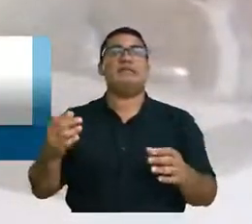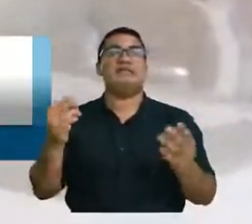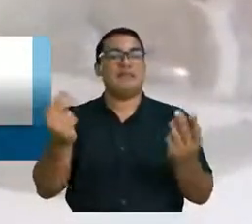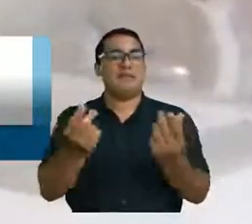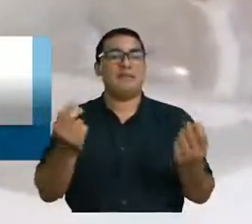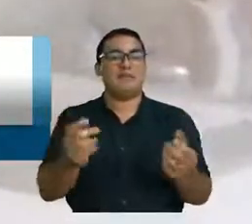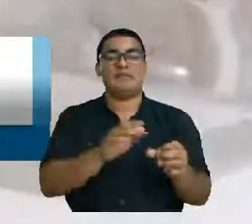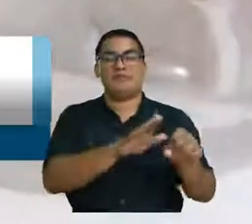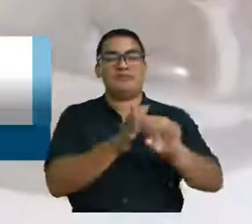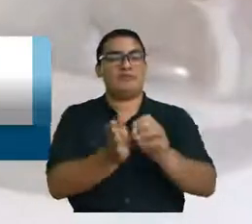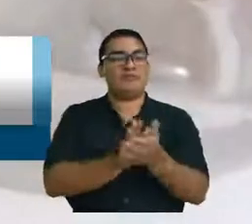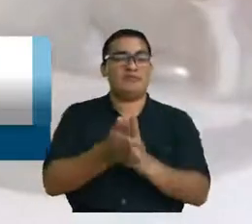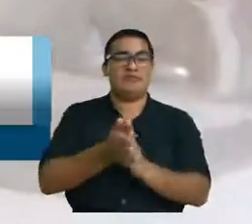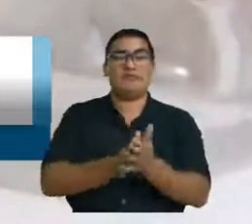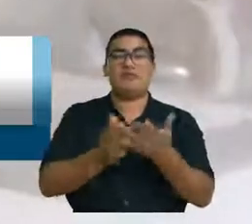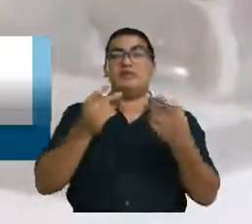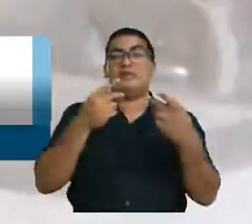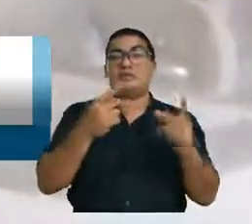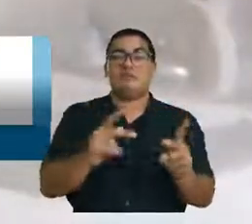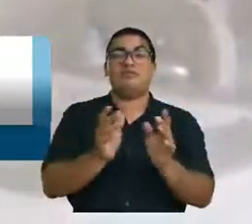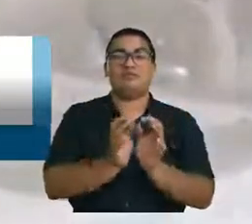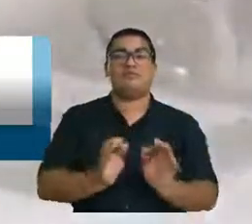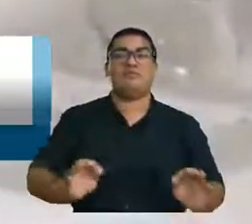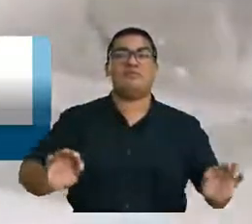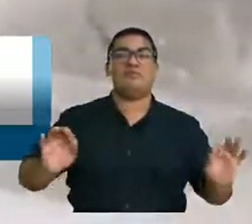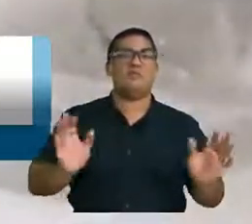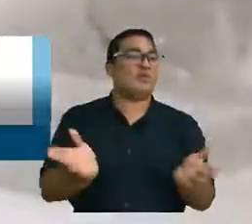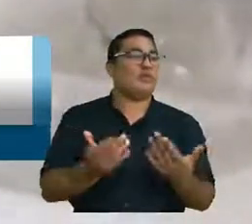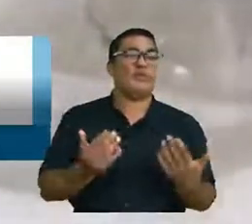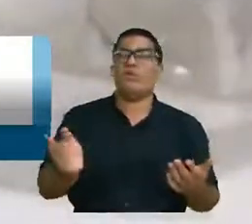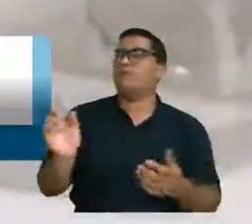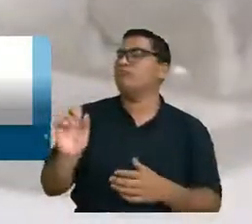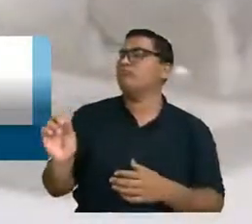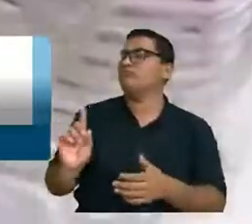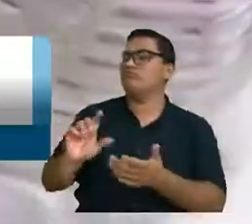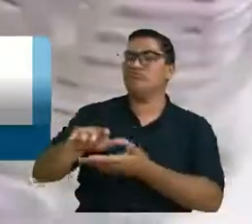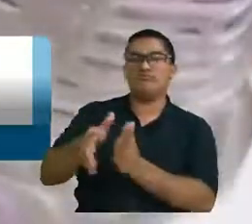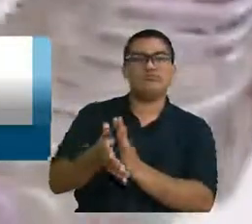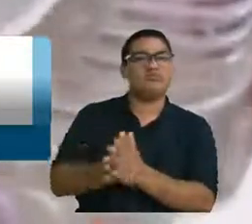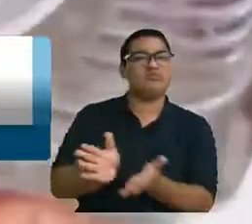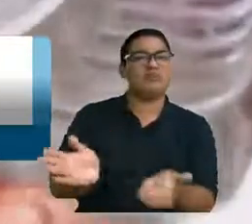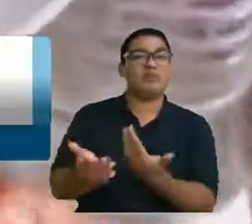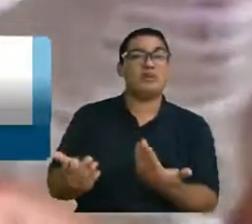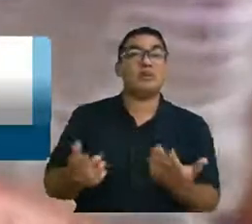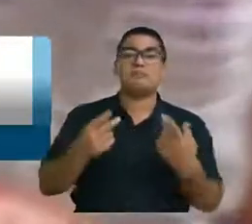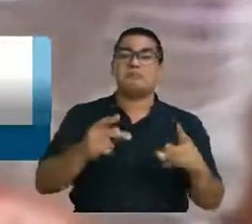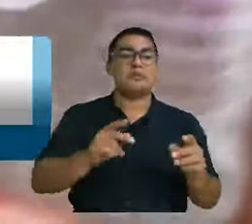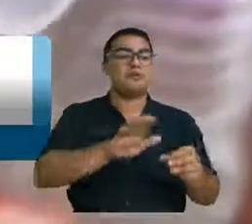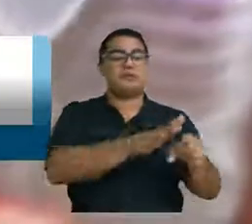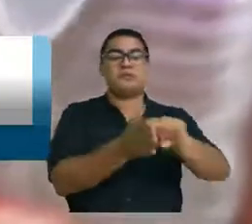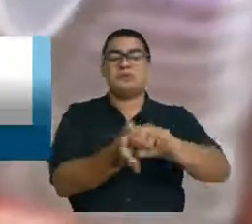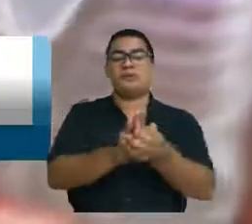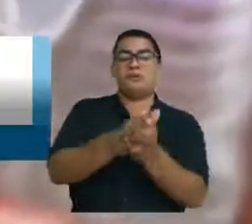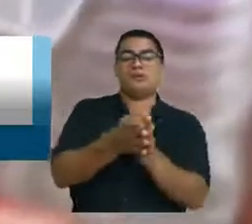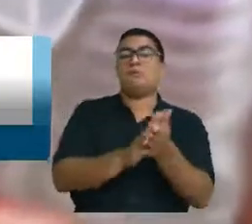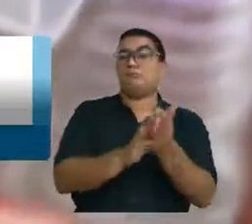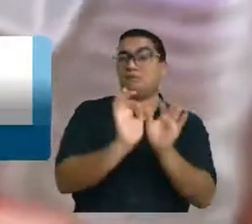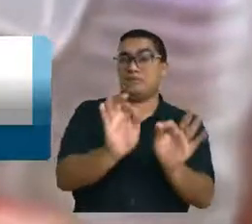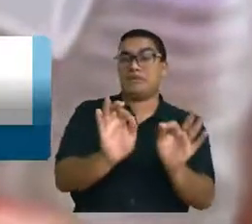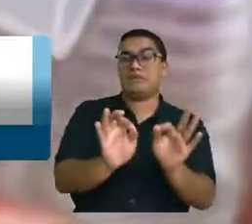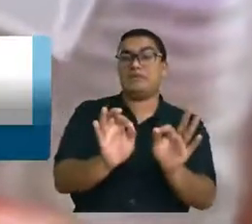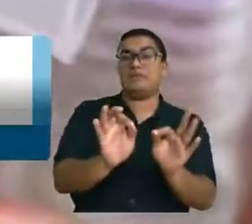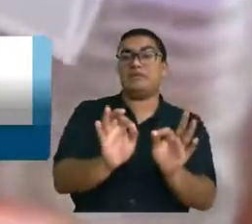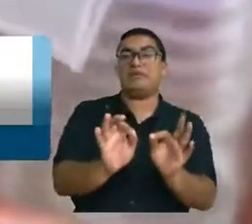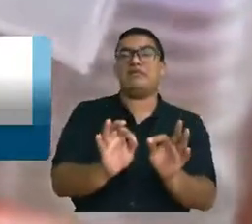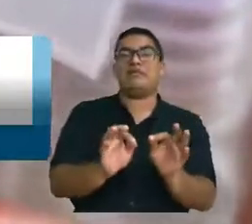emergencia. De emergencia, correcto. Algo de emergencia, que en el momento yo no tengo dónde lavarme las manos, pero ando mi alcohol gel, pues entonces vamos a usar